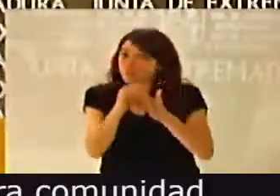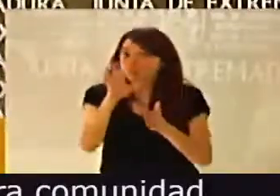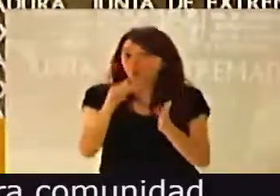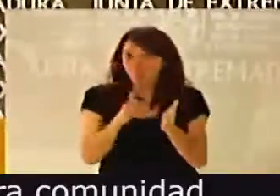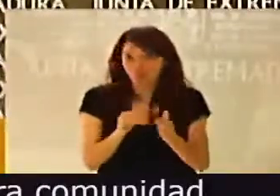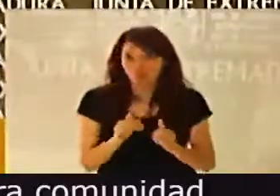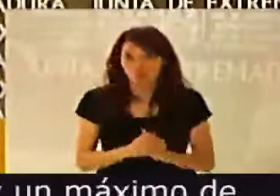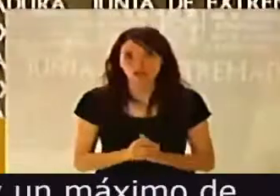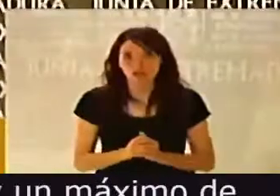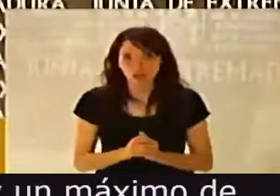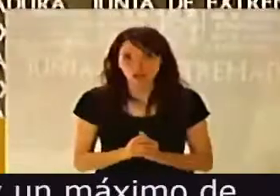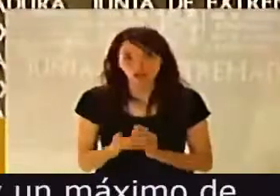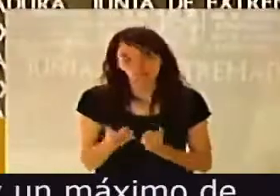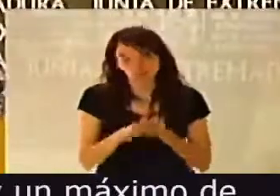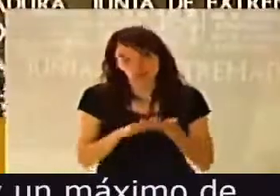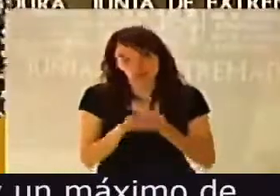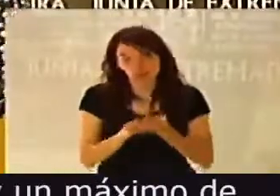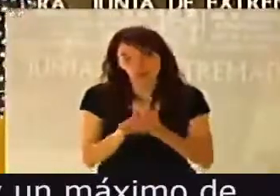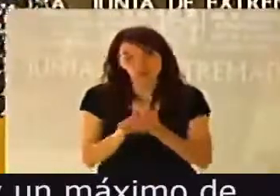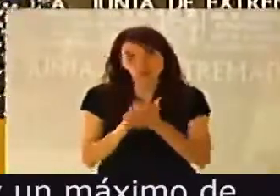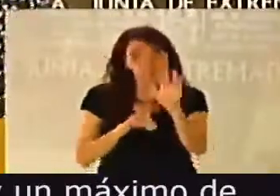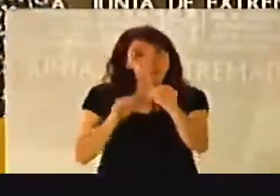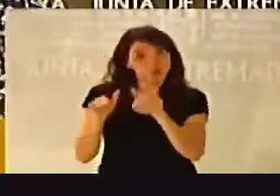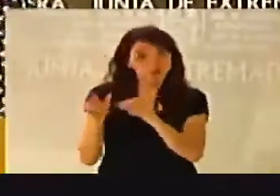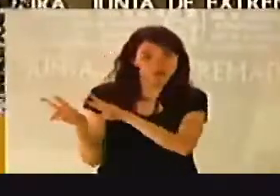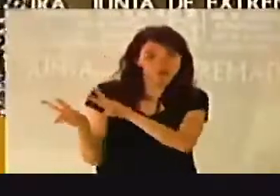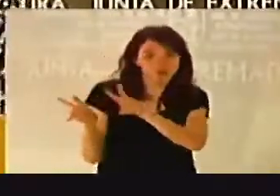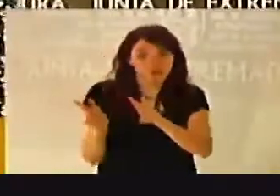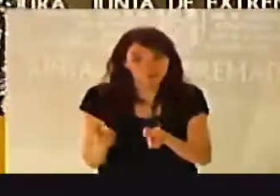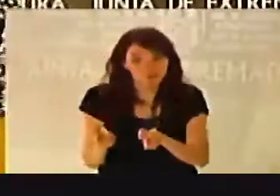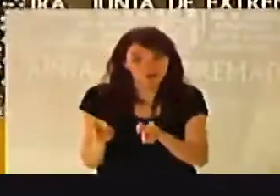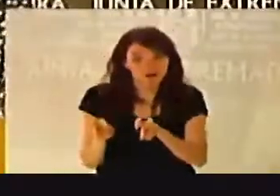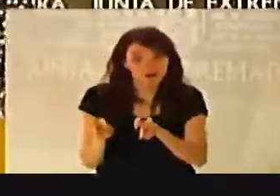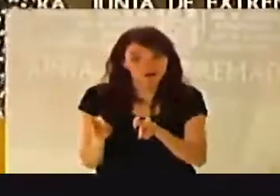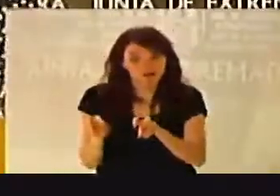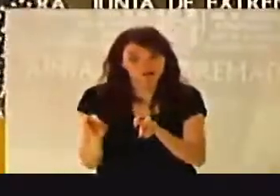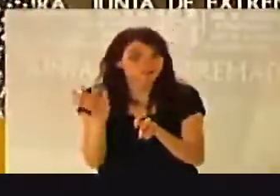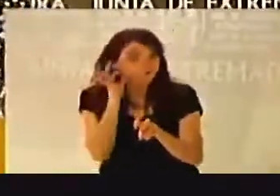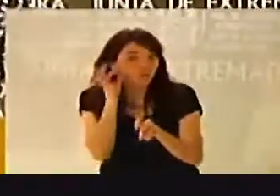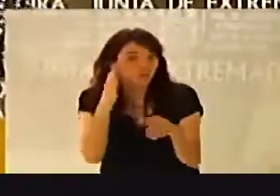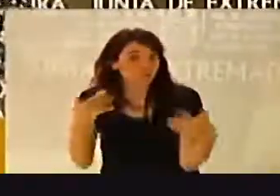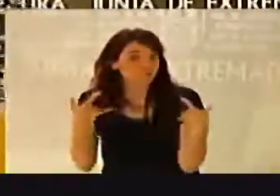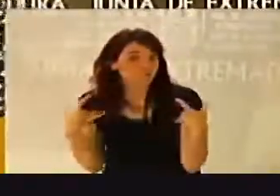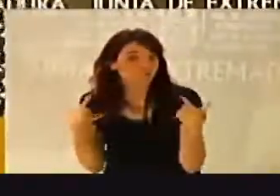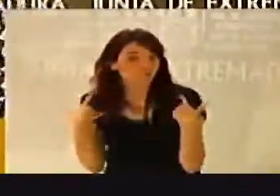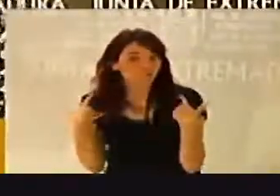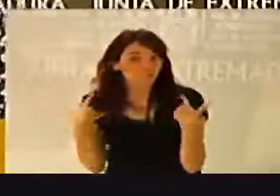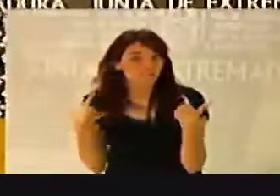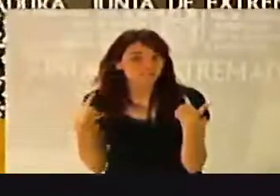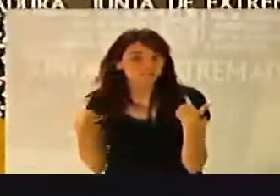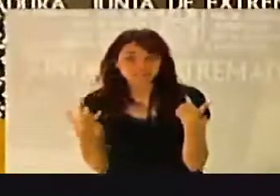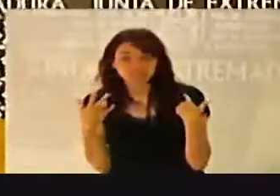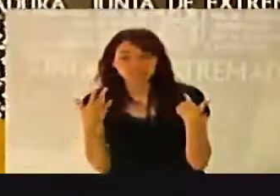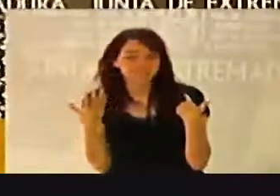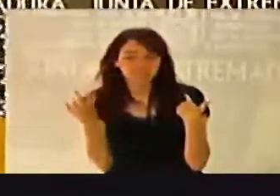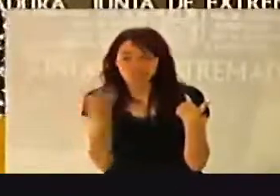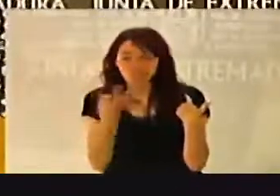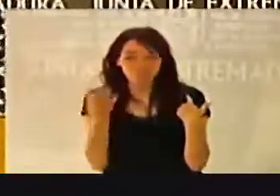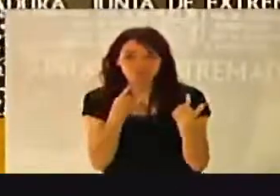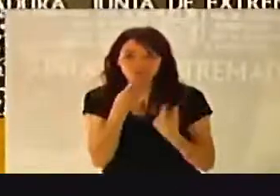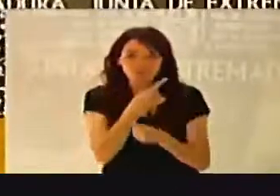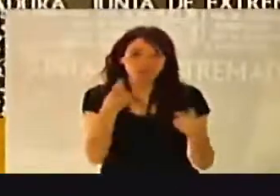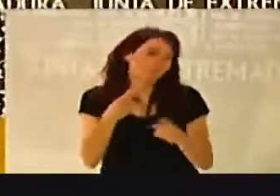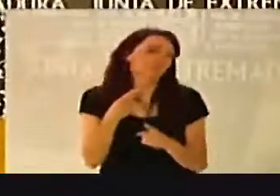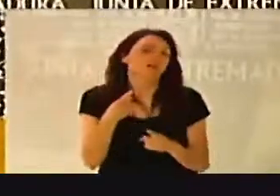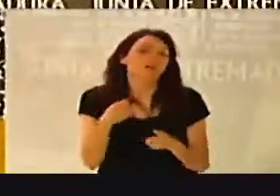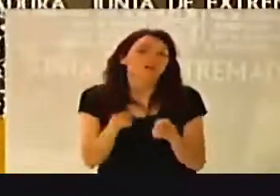de una nueva convocatoria de ayudas a las mujeres víctimas de violencia de género, sin condenar la violencia de género desde este